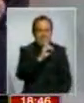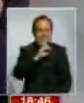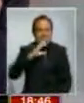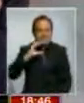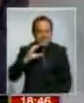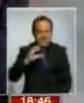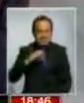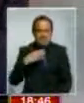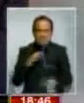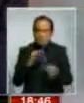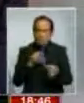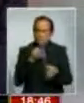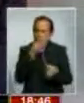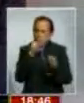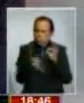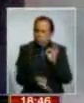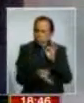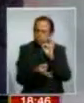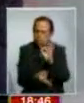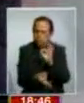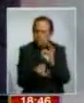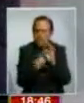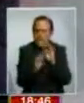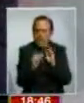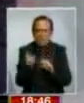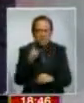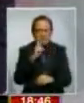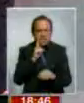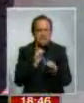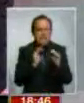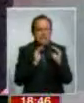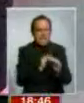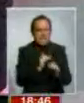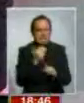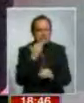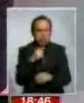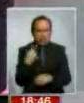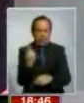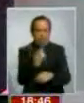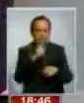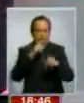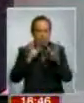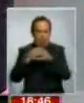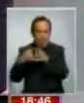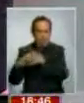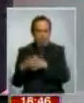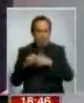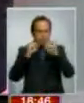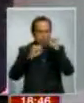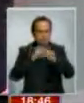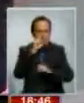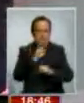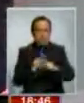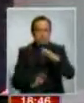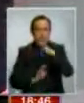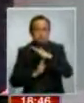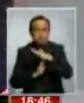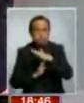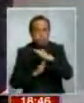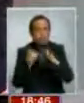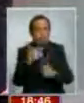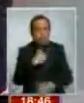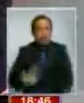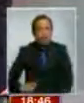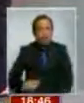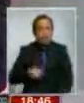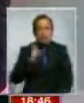muy sensata, tuvo el apoyo de casi todos los partidos políticos, pero al final se frenó. El gobierno en realidad no